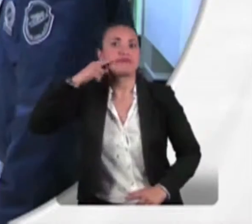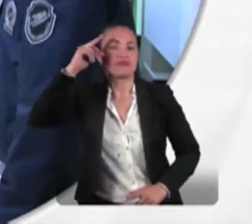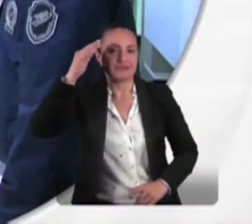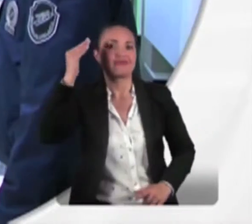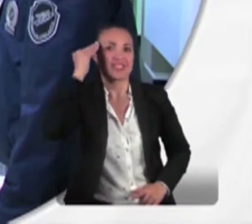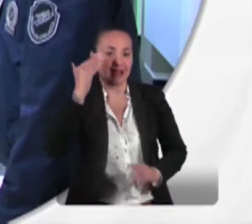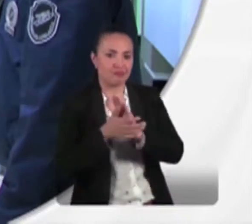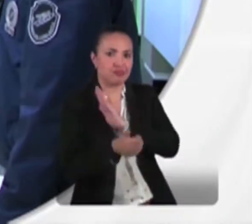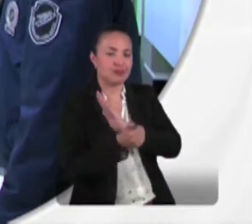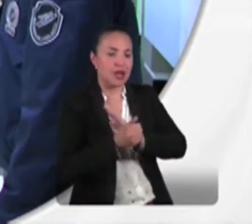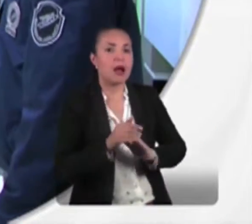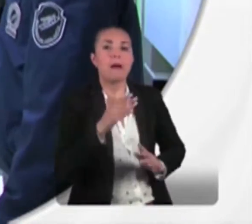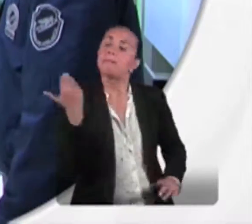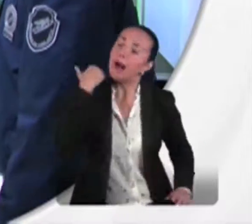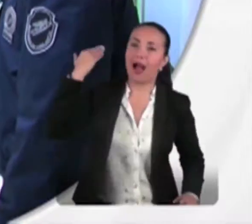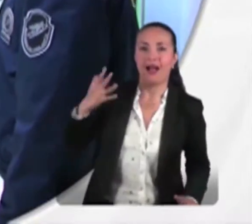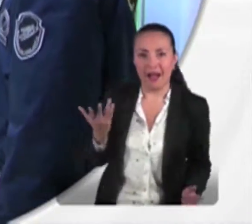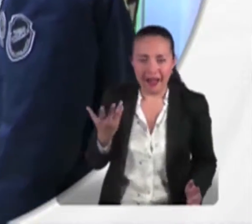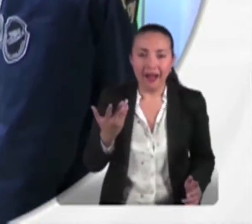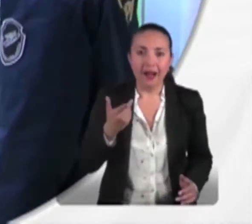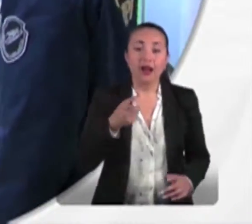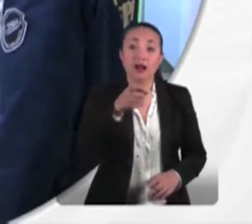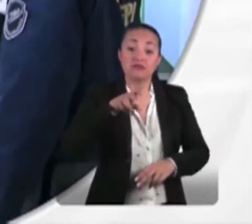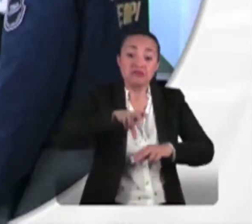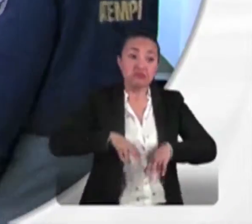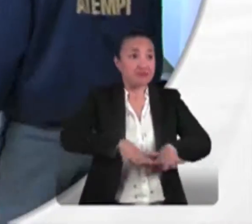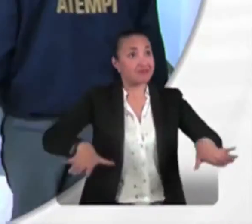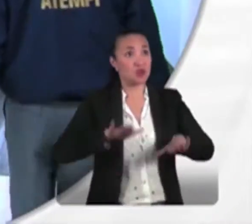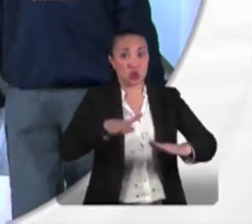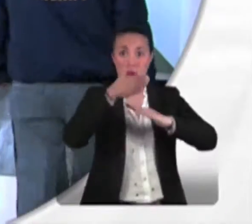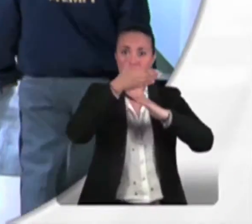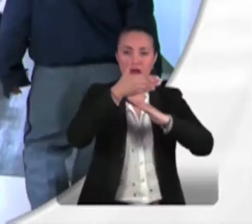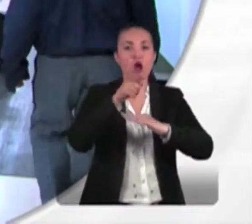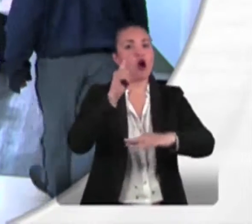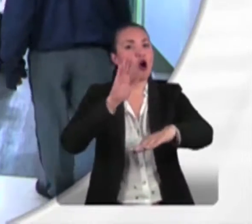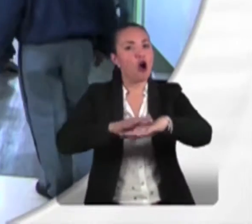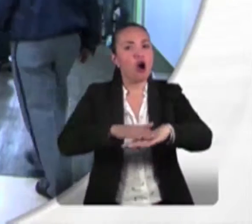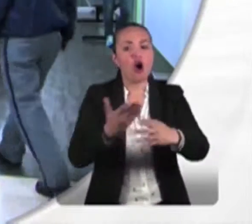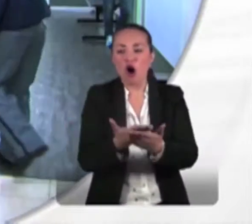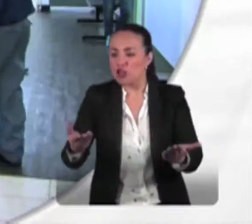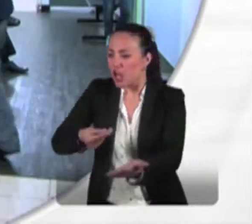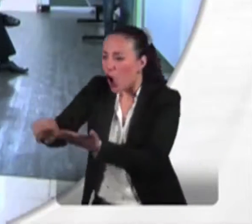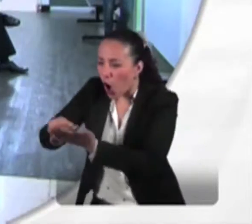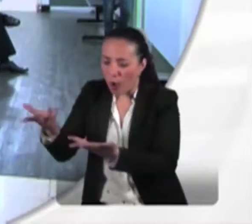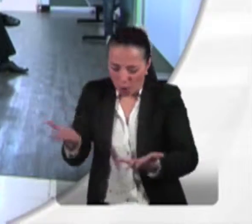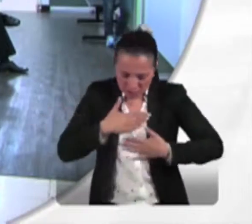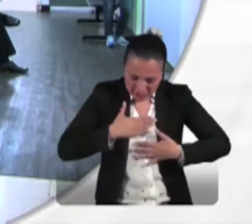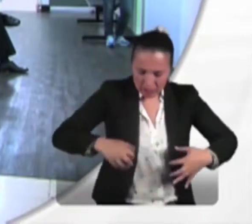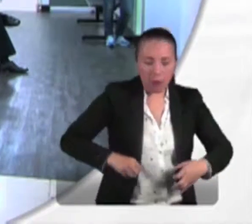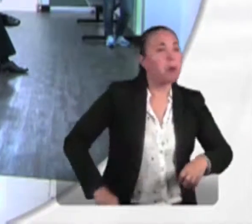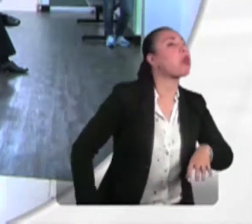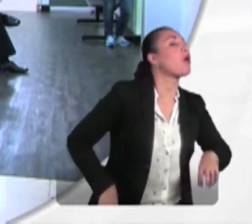cosquilleros, puede llegar a sorprendernos. Durante la permanencia en nuestras instalaciones, no descuides tus compras o